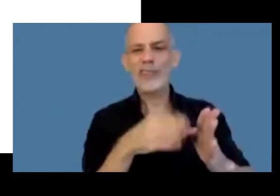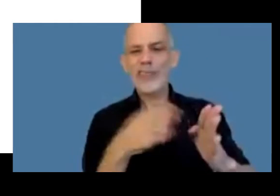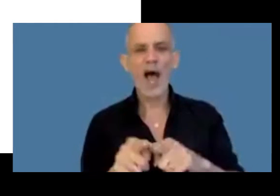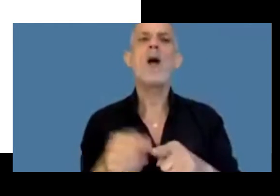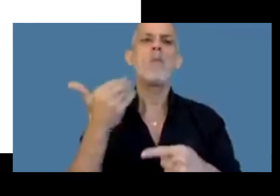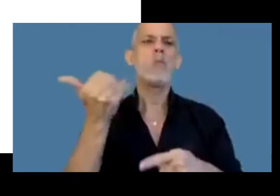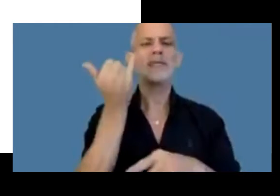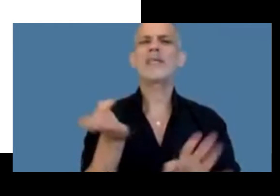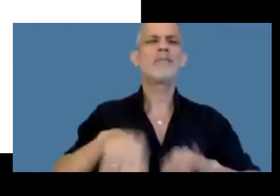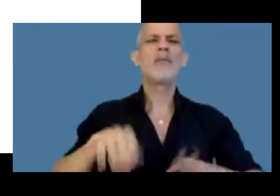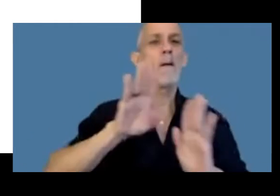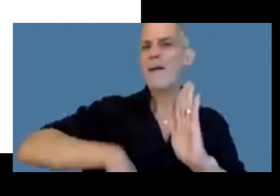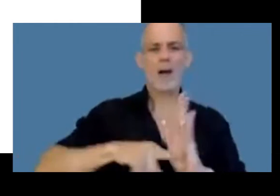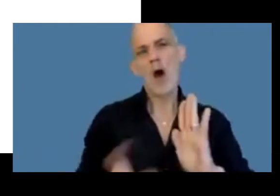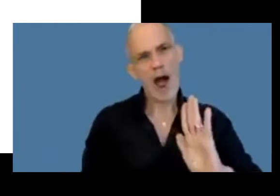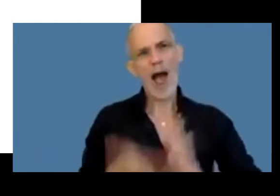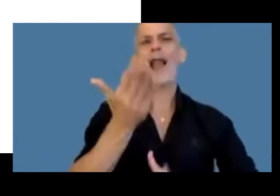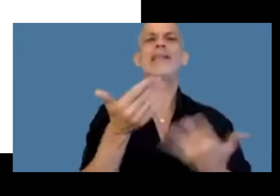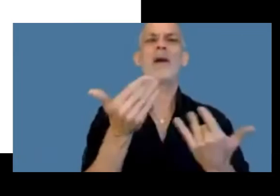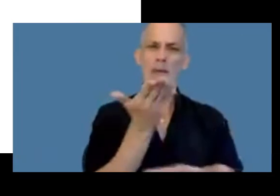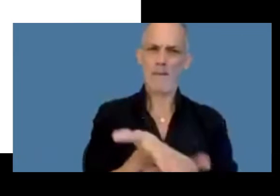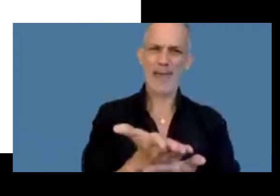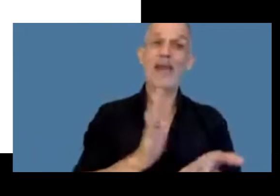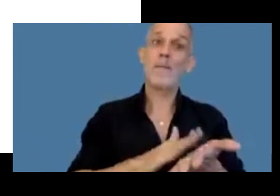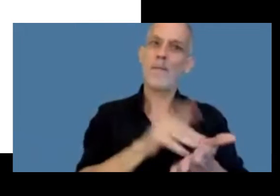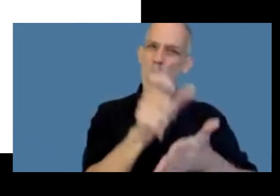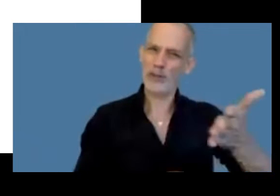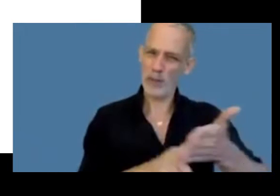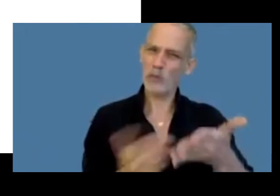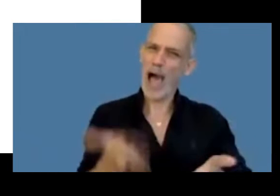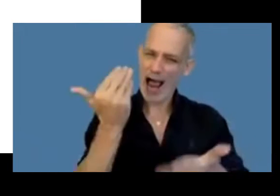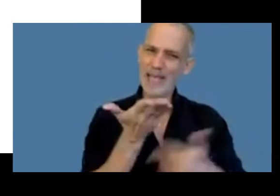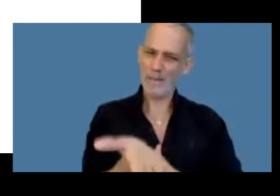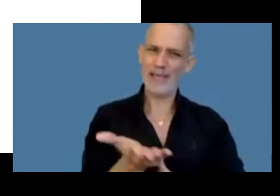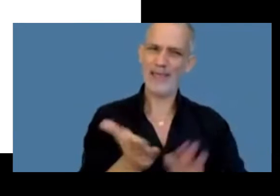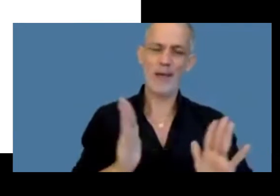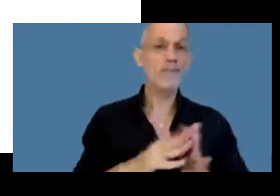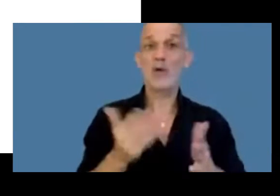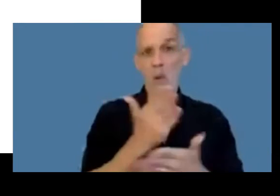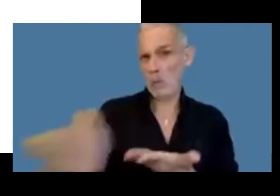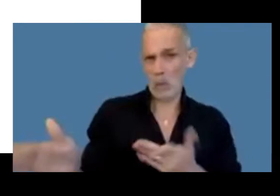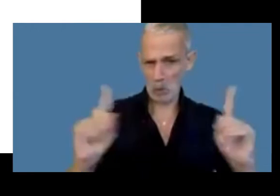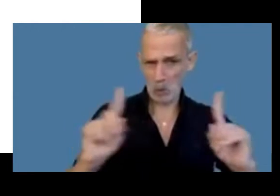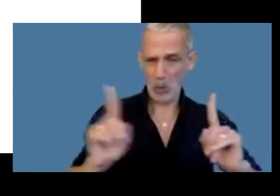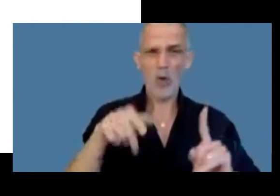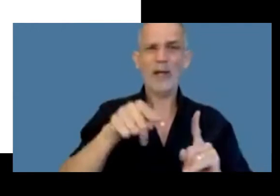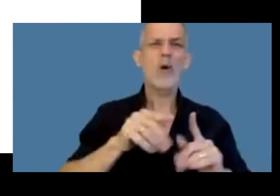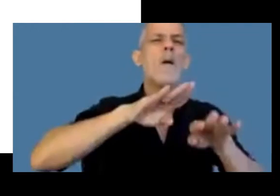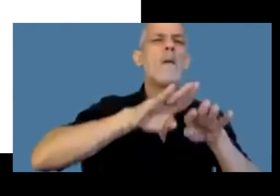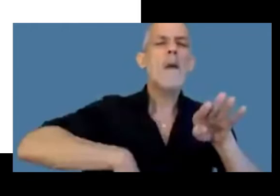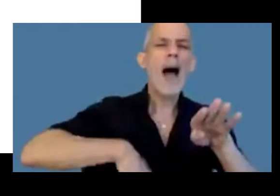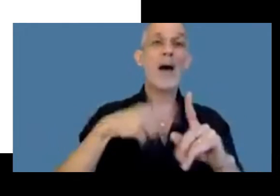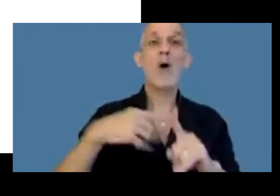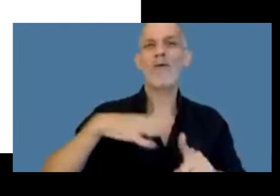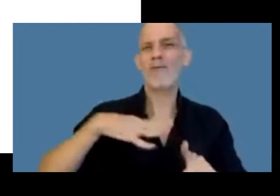volver a solicitar el alta en el régimen simplificado. No es una exclusión, es una baja por falta de